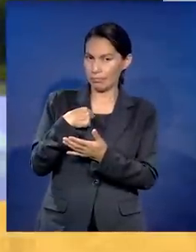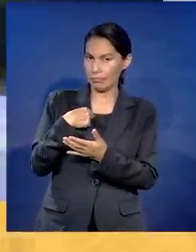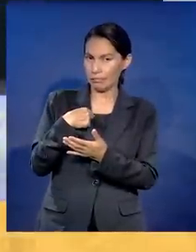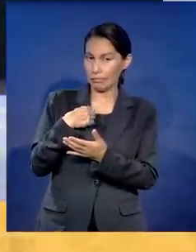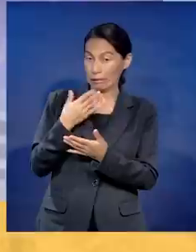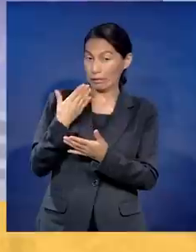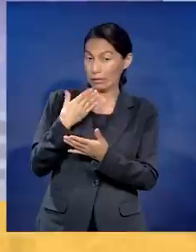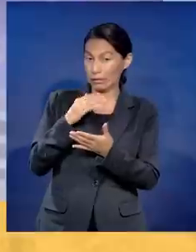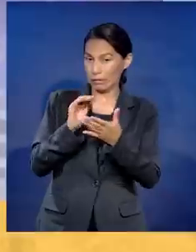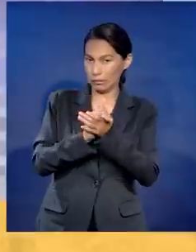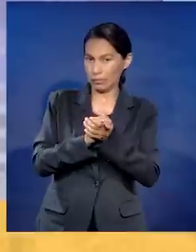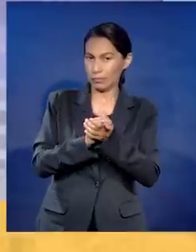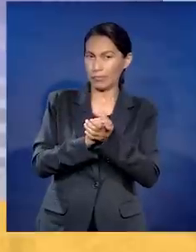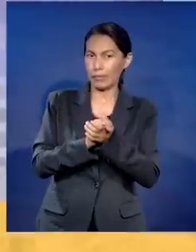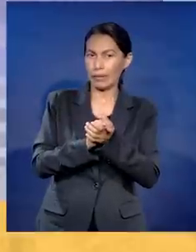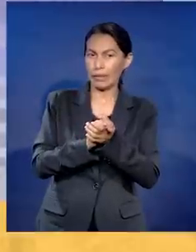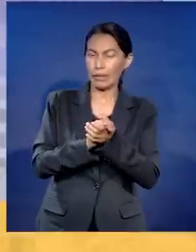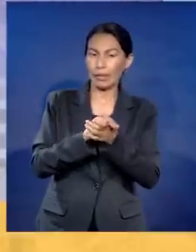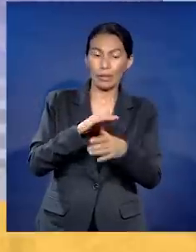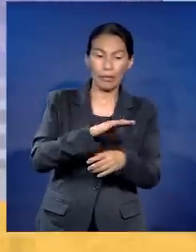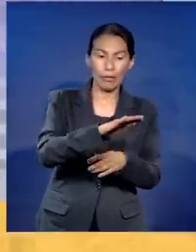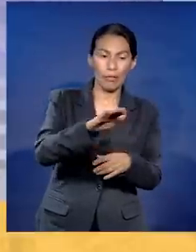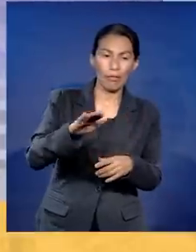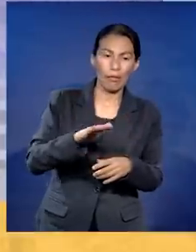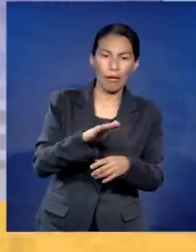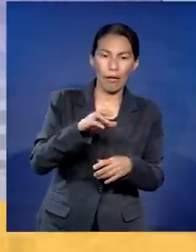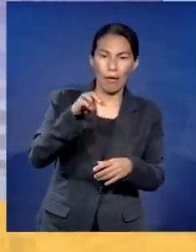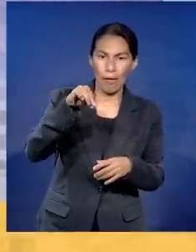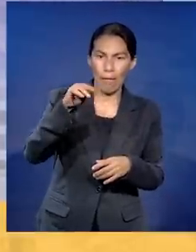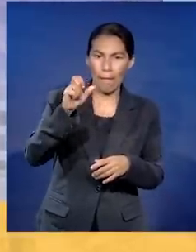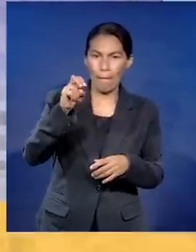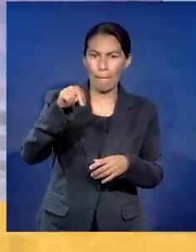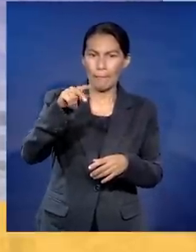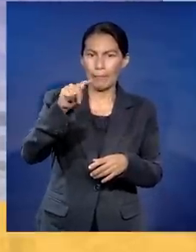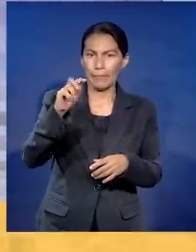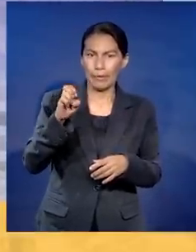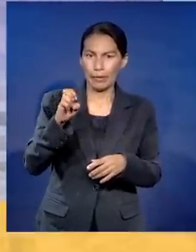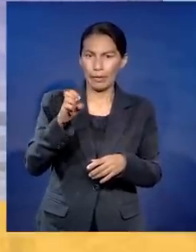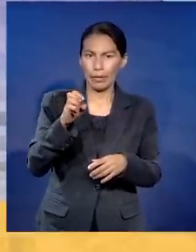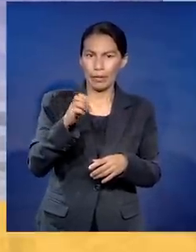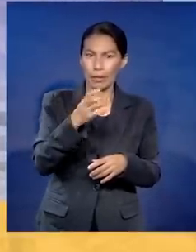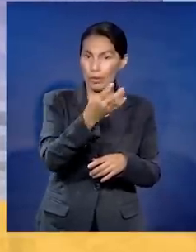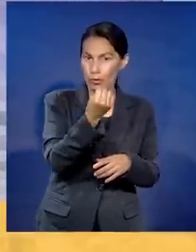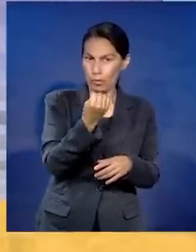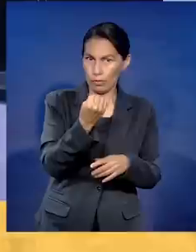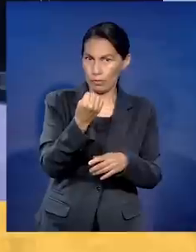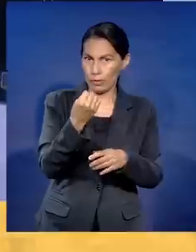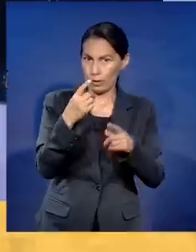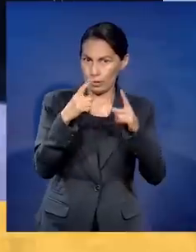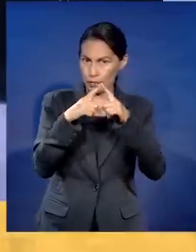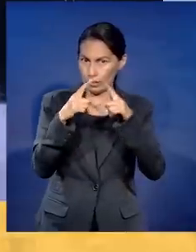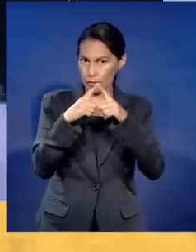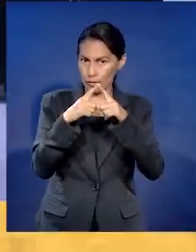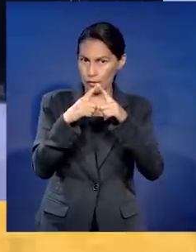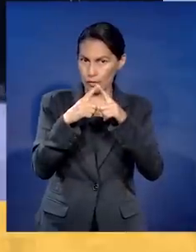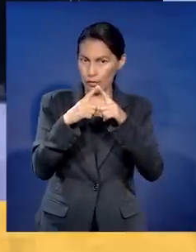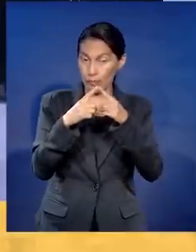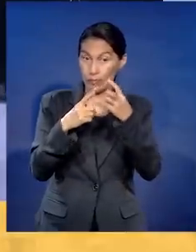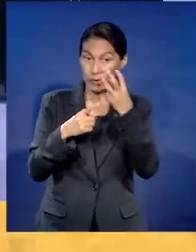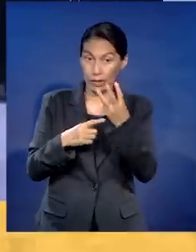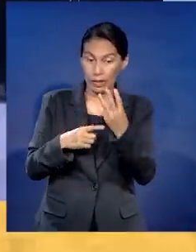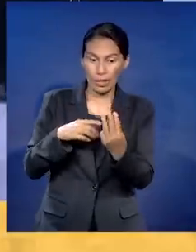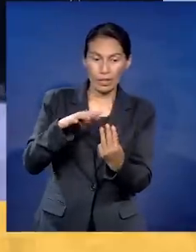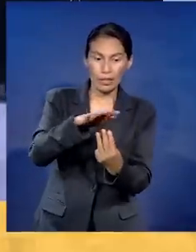cuando estaba soltero justo antes de casarme, el distrito de Mante tenía 9 iglesias, de las cuales solamente 3 estaban en la ciudad de